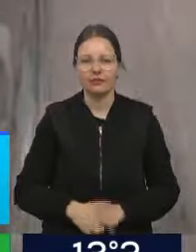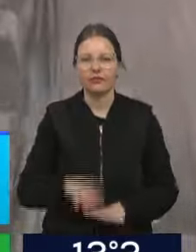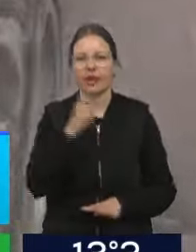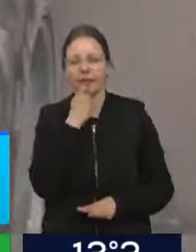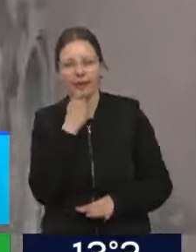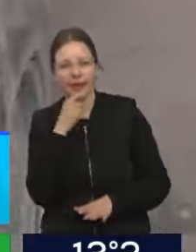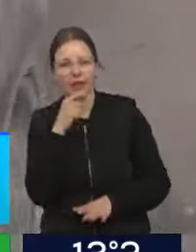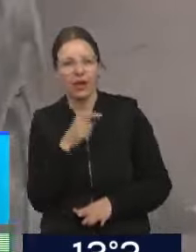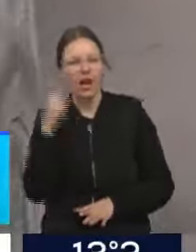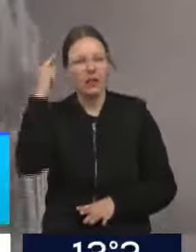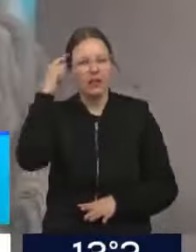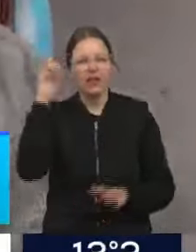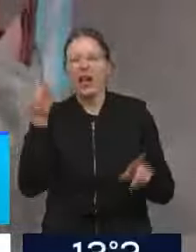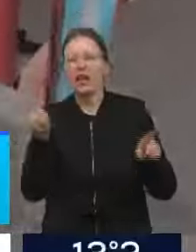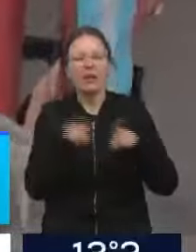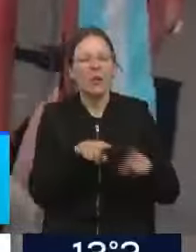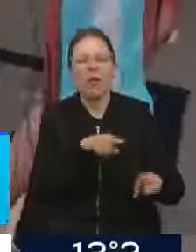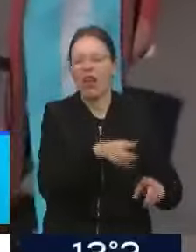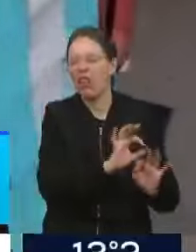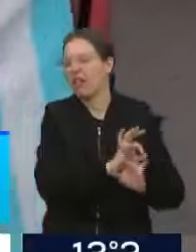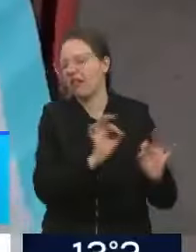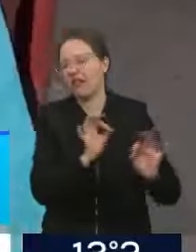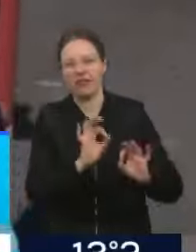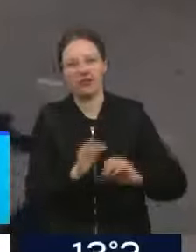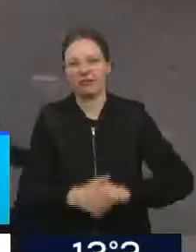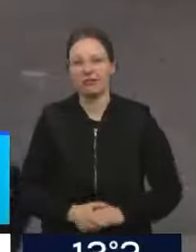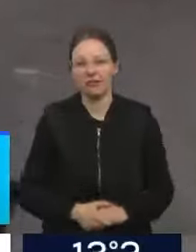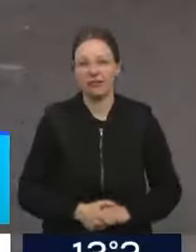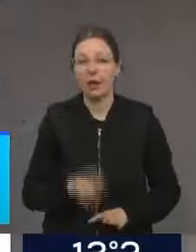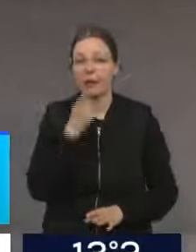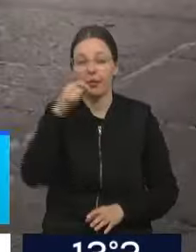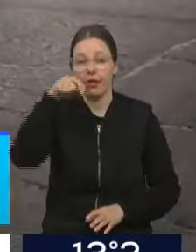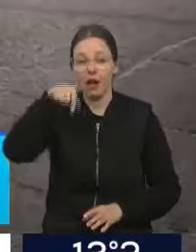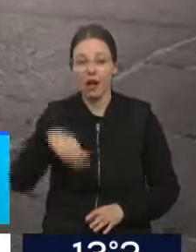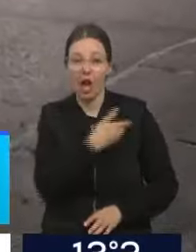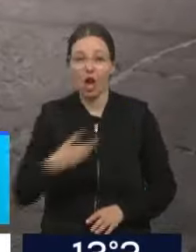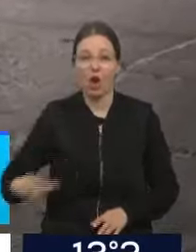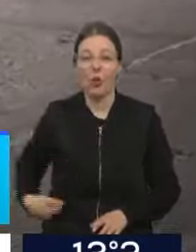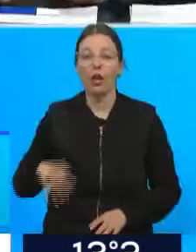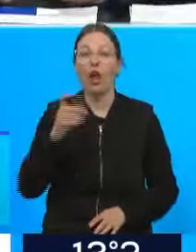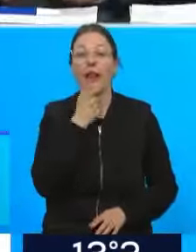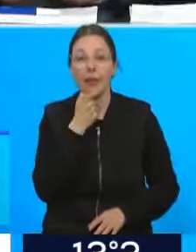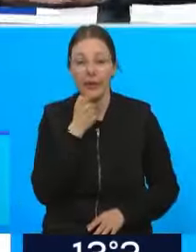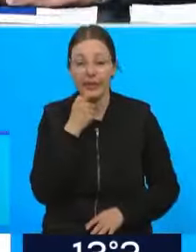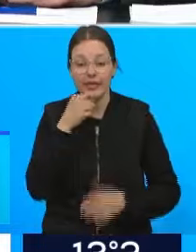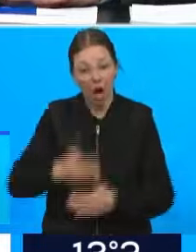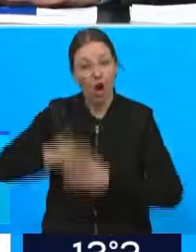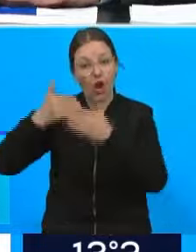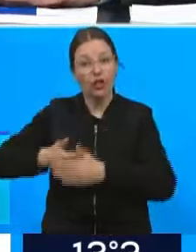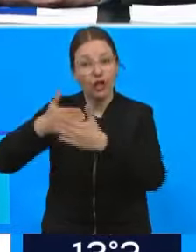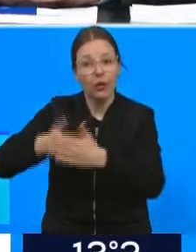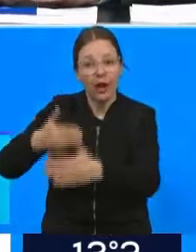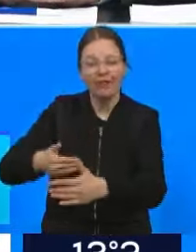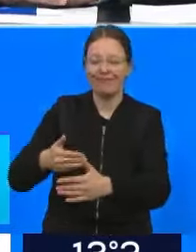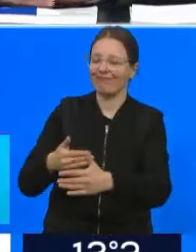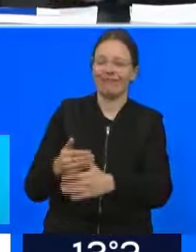alberenses, como ya lo veníamos manifestando también, y a la que adhiere el gobierno de la provincia, de seguir con la lucha activa en